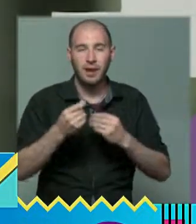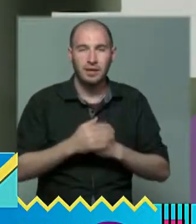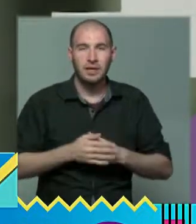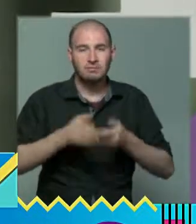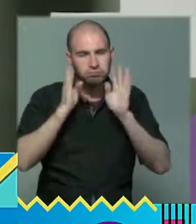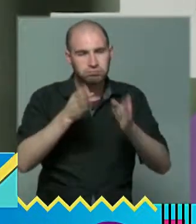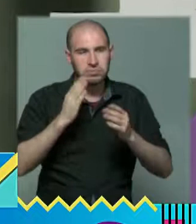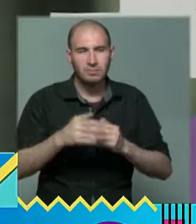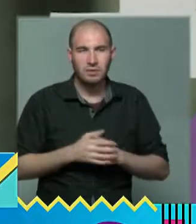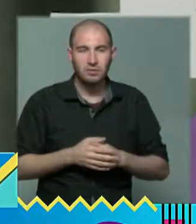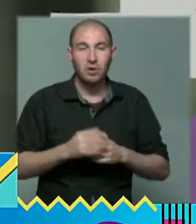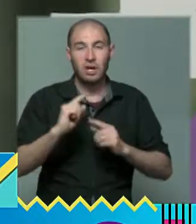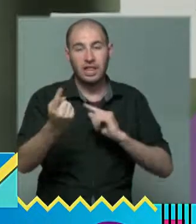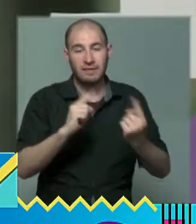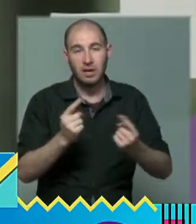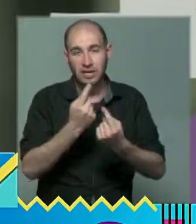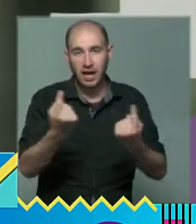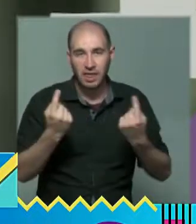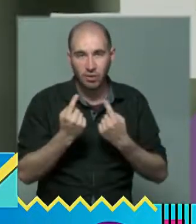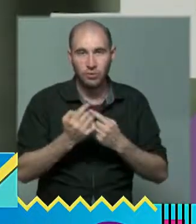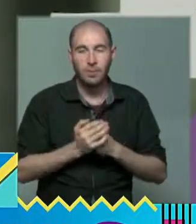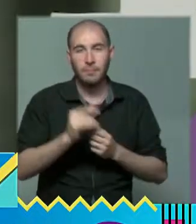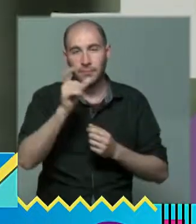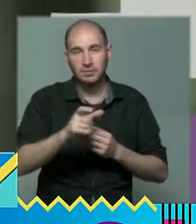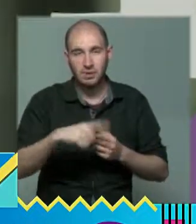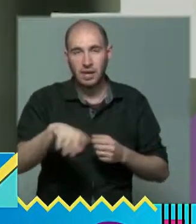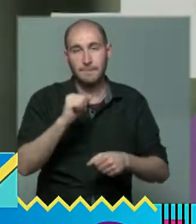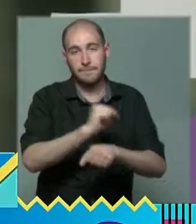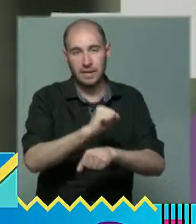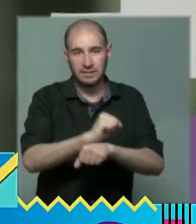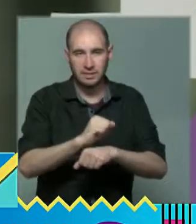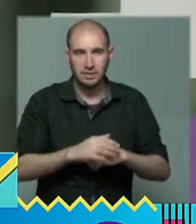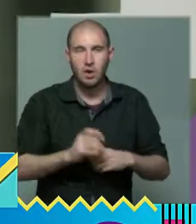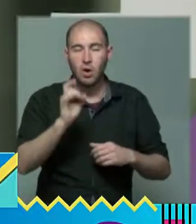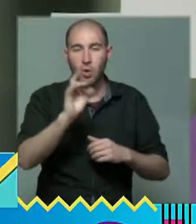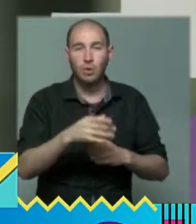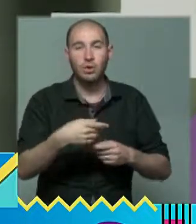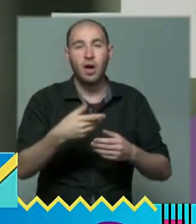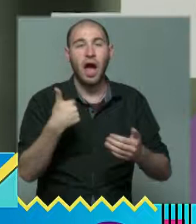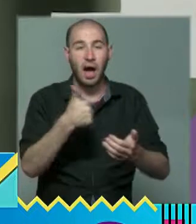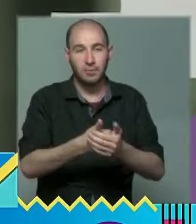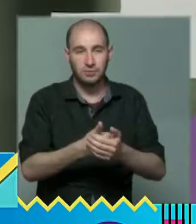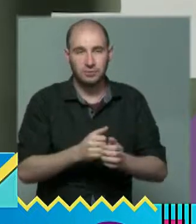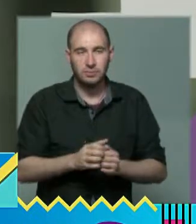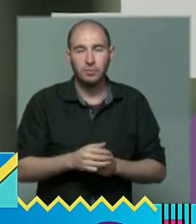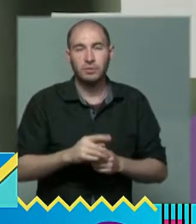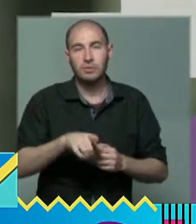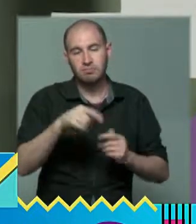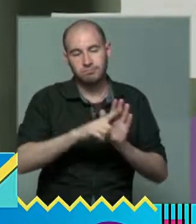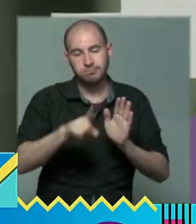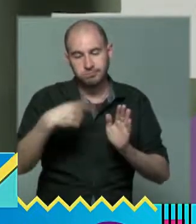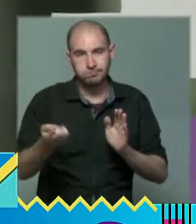el seguimiento que se le hace individualmente a cada uno de las personas que están presas, no solamente los de abuso sexual, sino